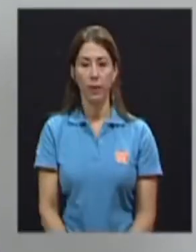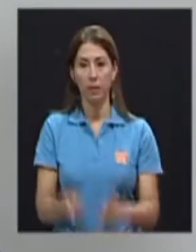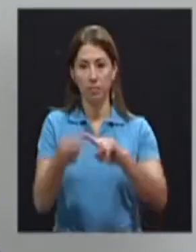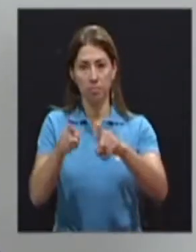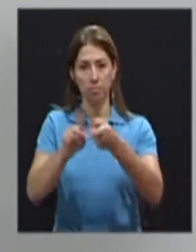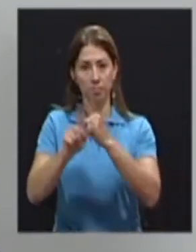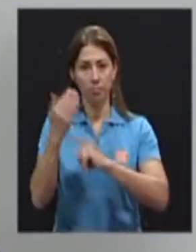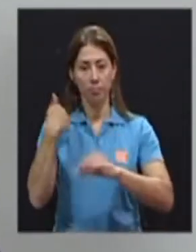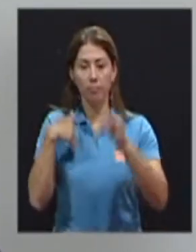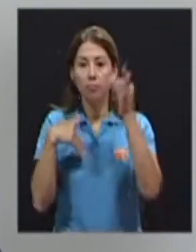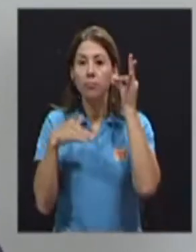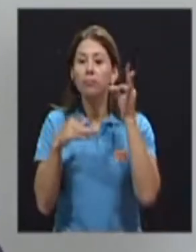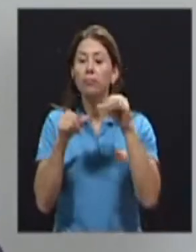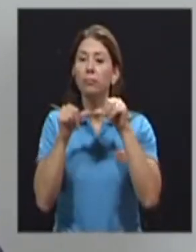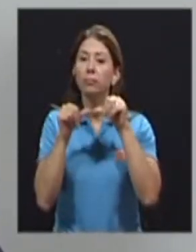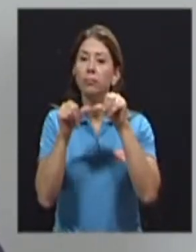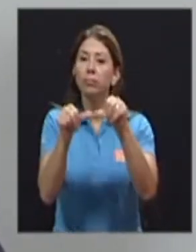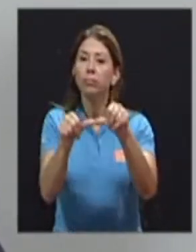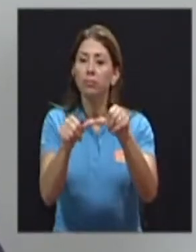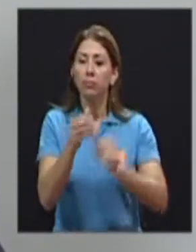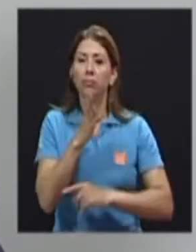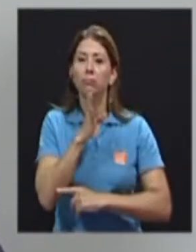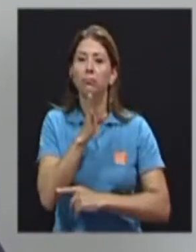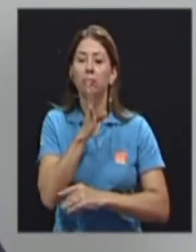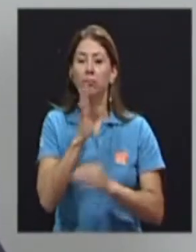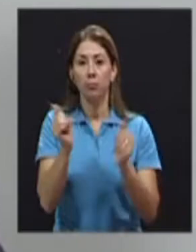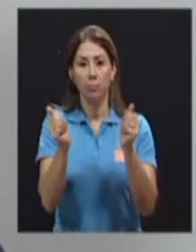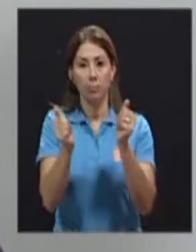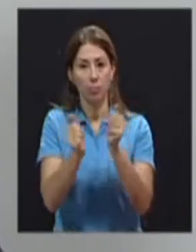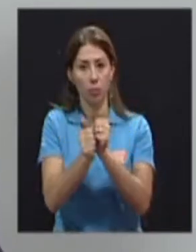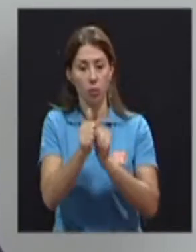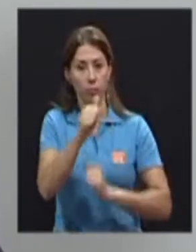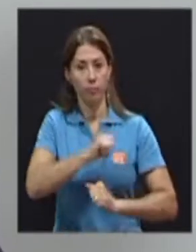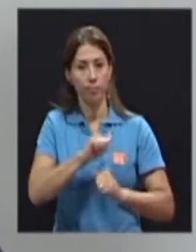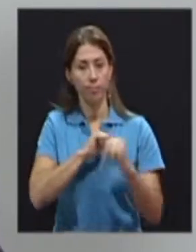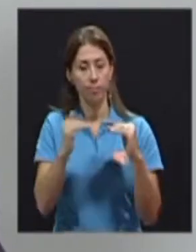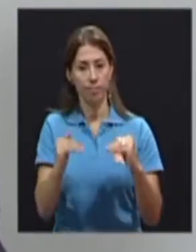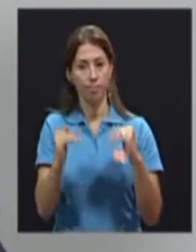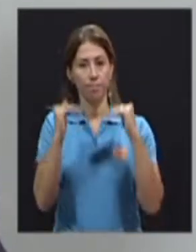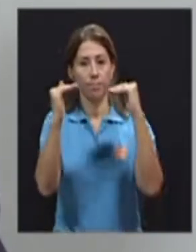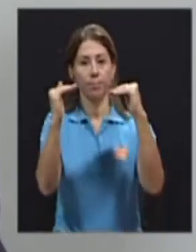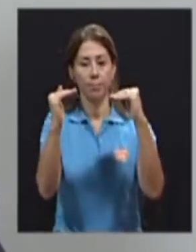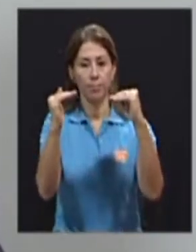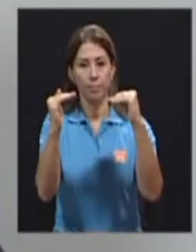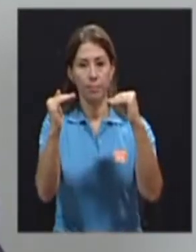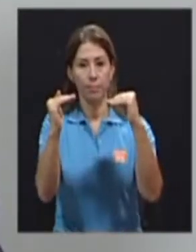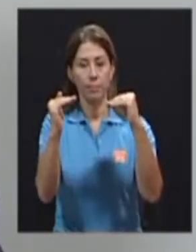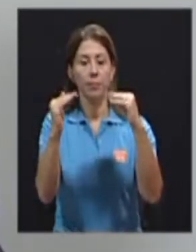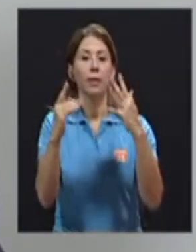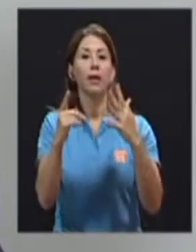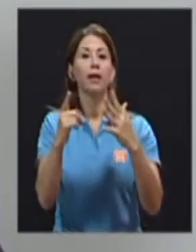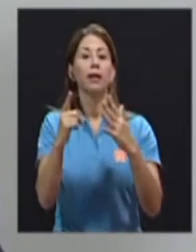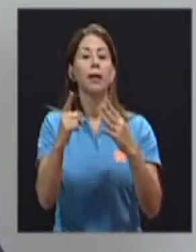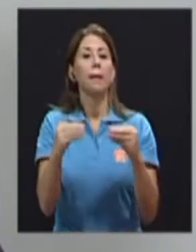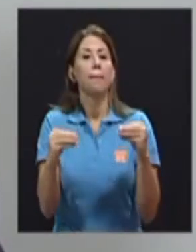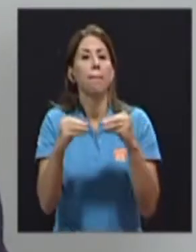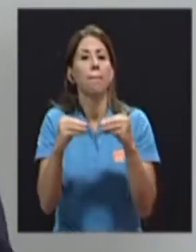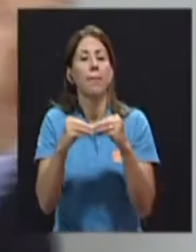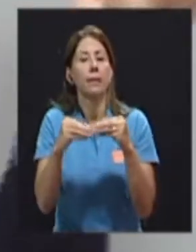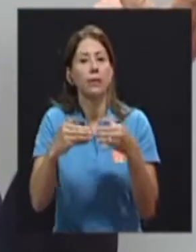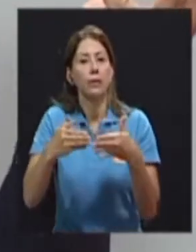Continuamos, amigas y amigos, conversando con el rector el más joven de los